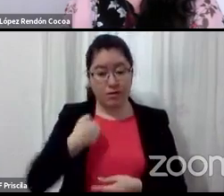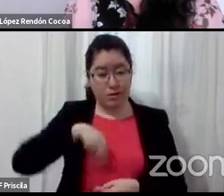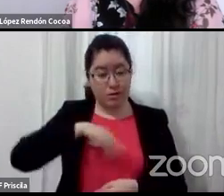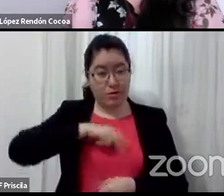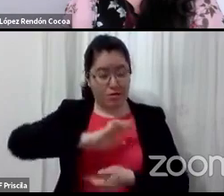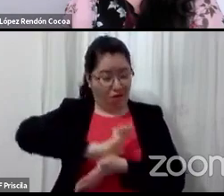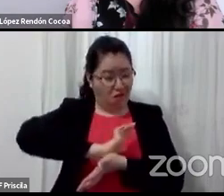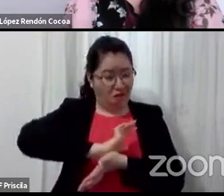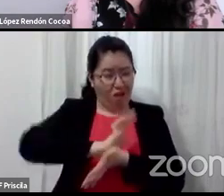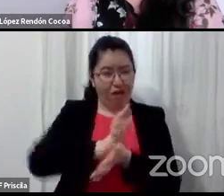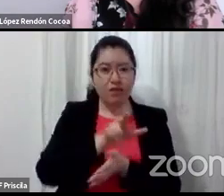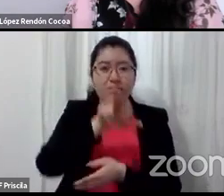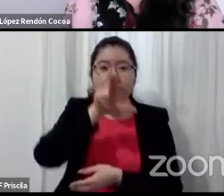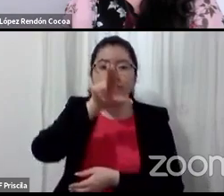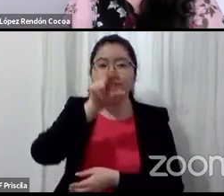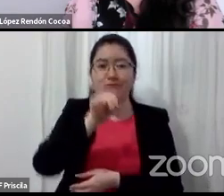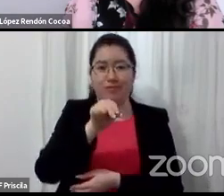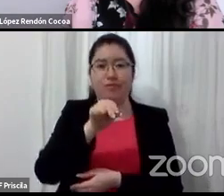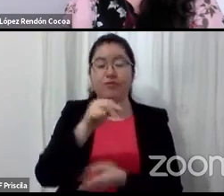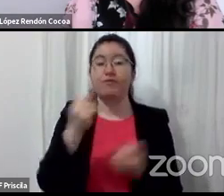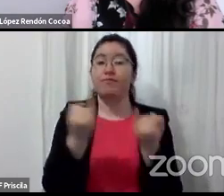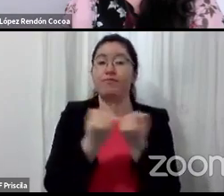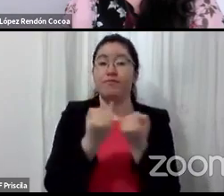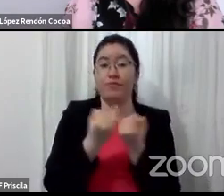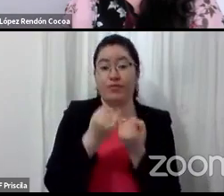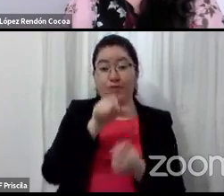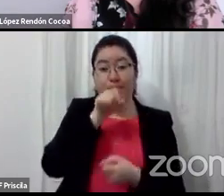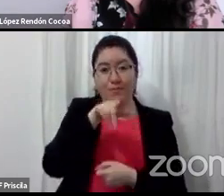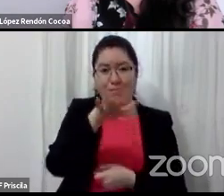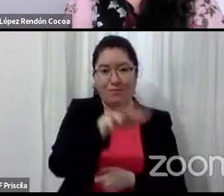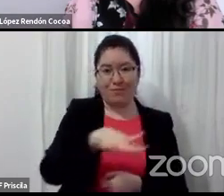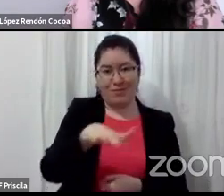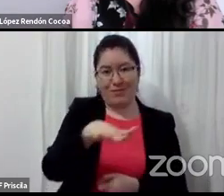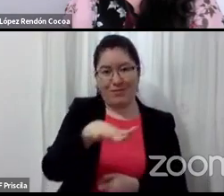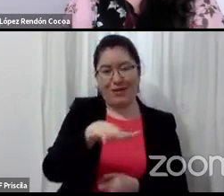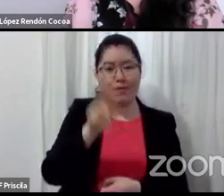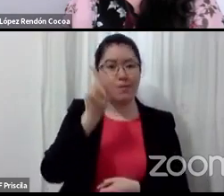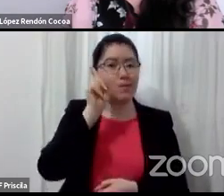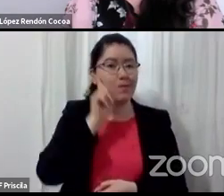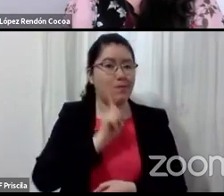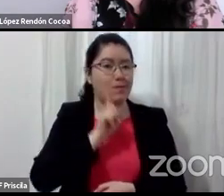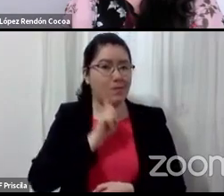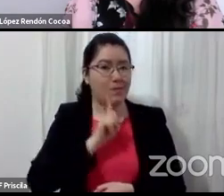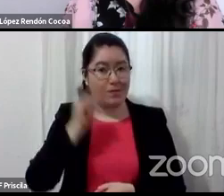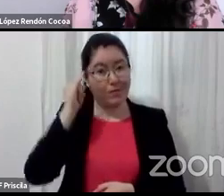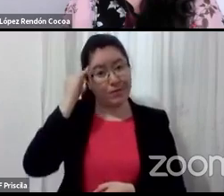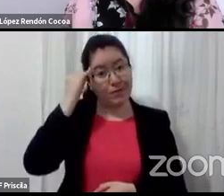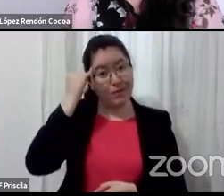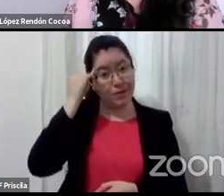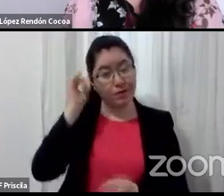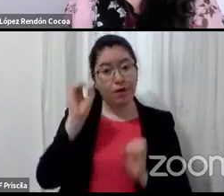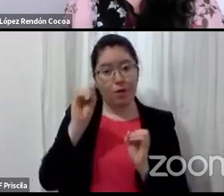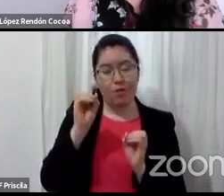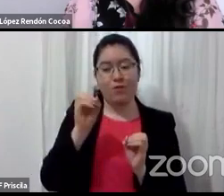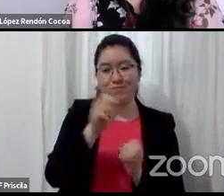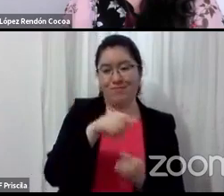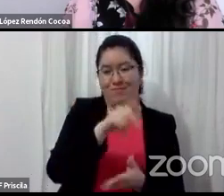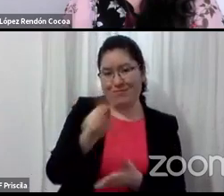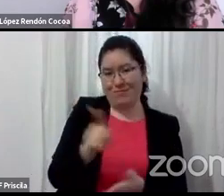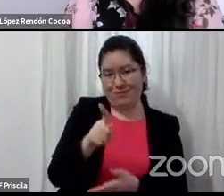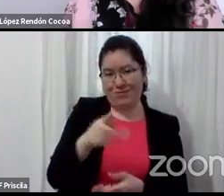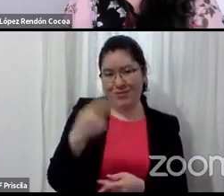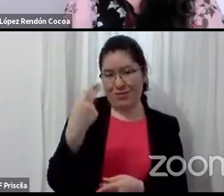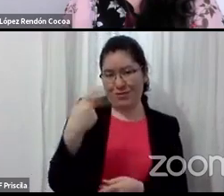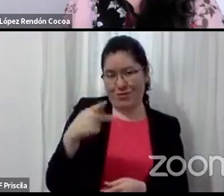la forma de que sean las propias, en este caso de las mujeres indígenas o de los pueblos originarios, en donde vayan